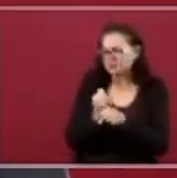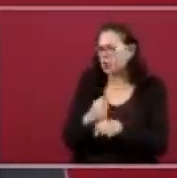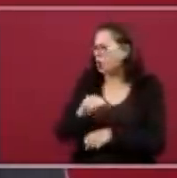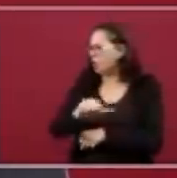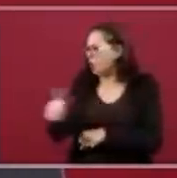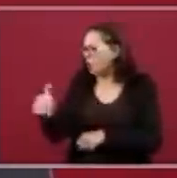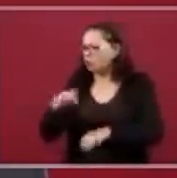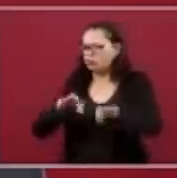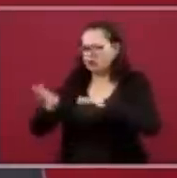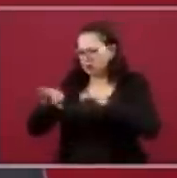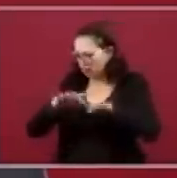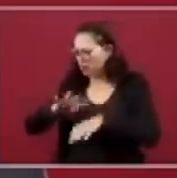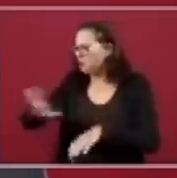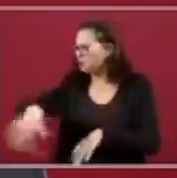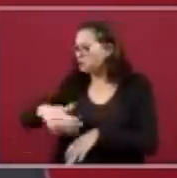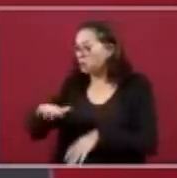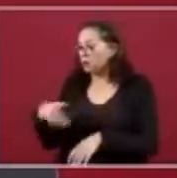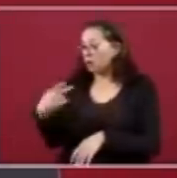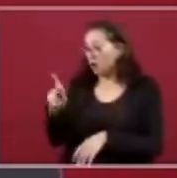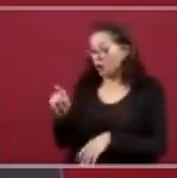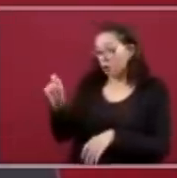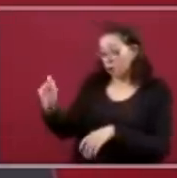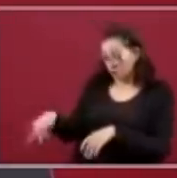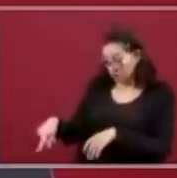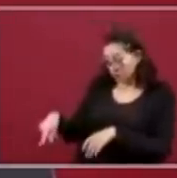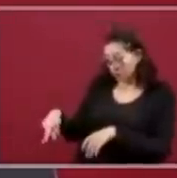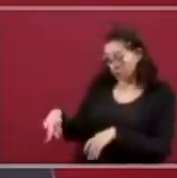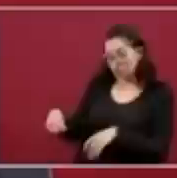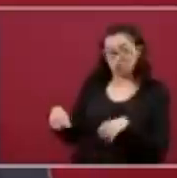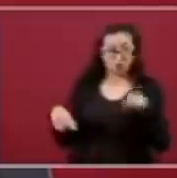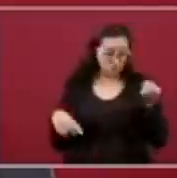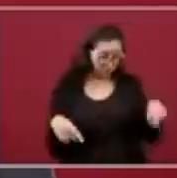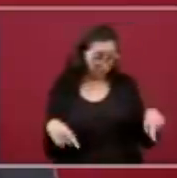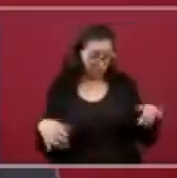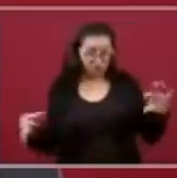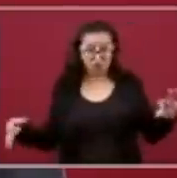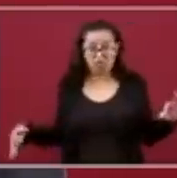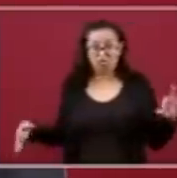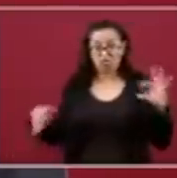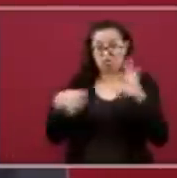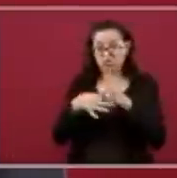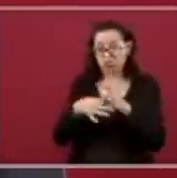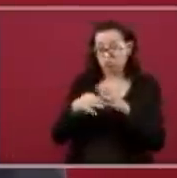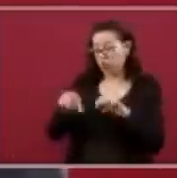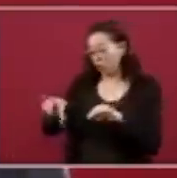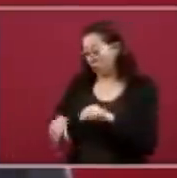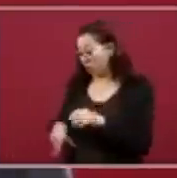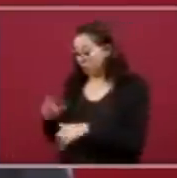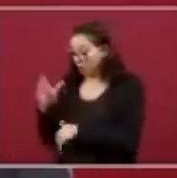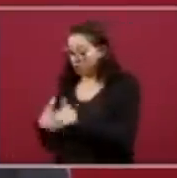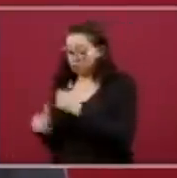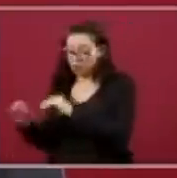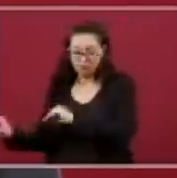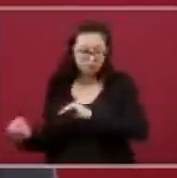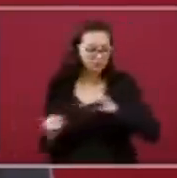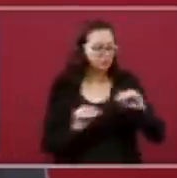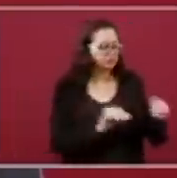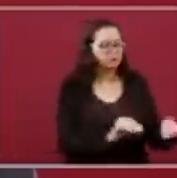no a las actividades vinculadas a los cargos que